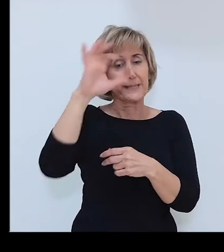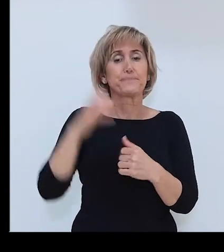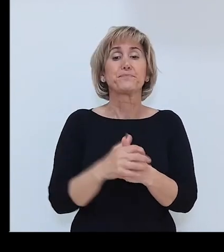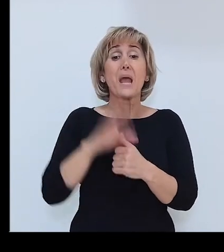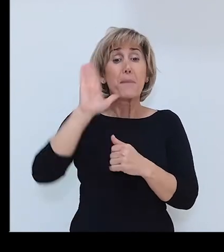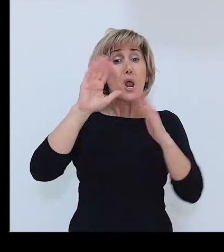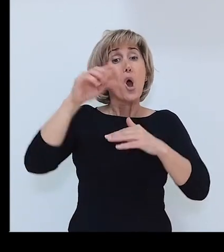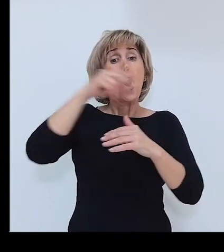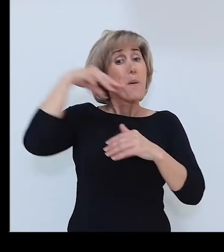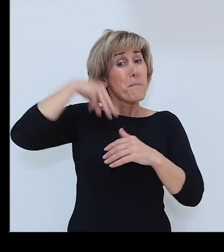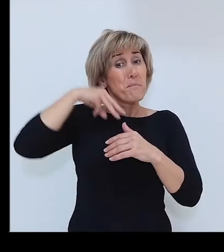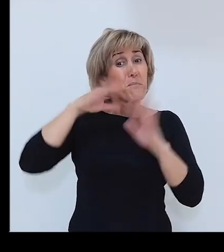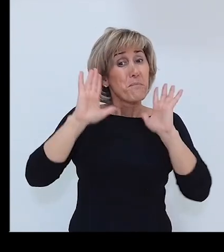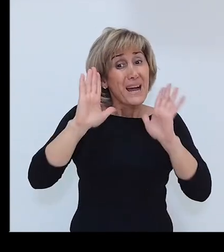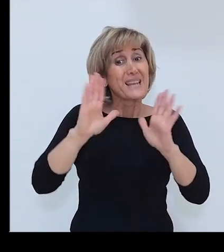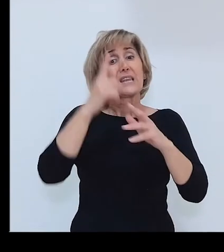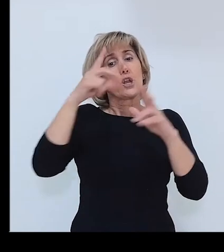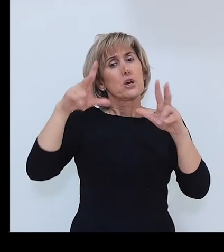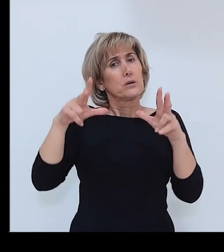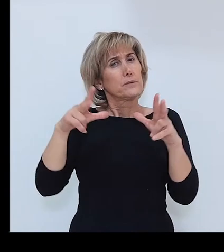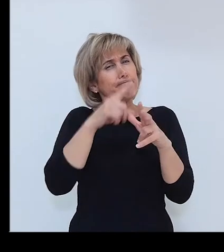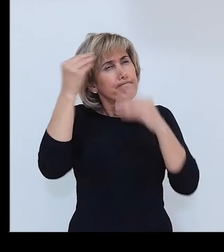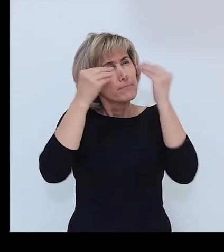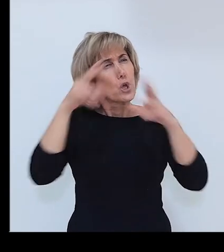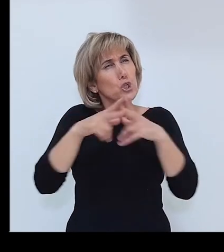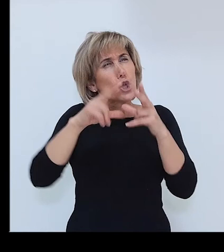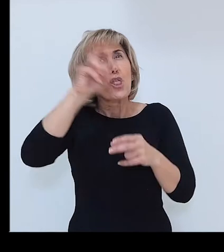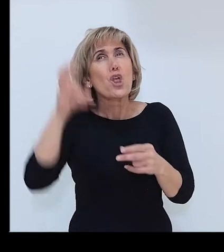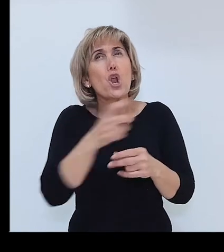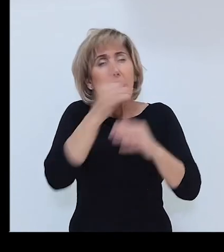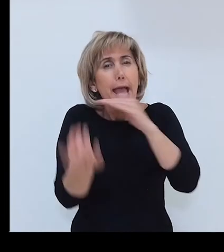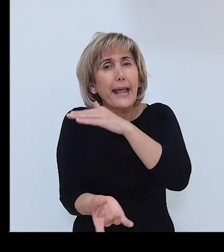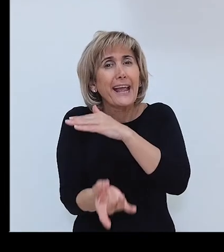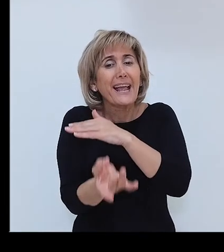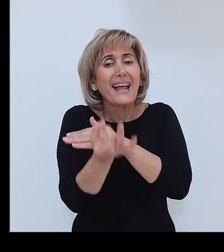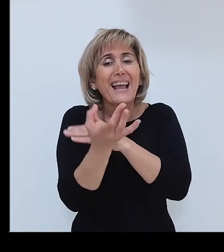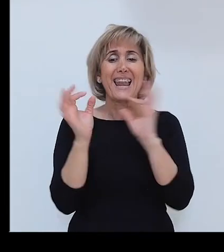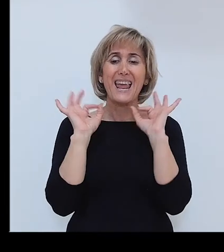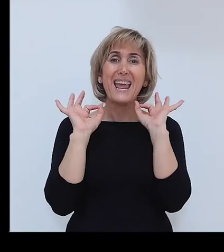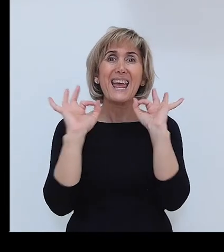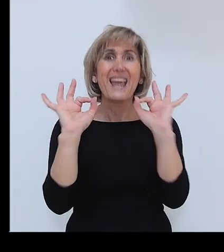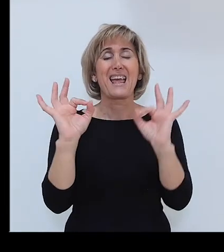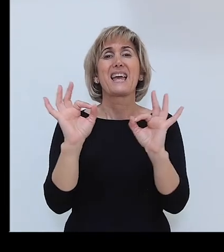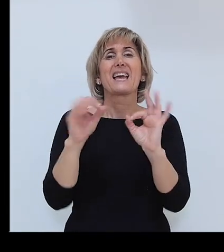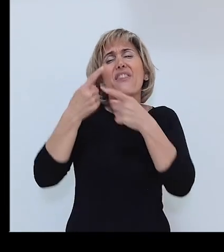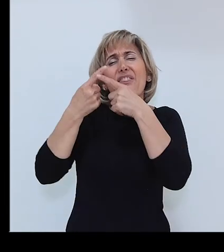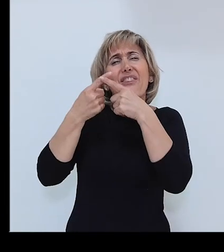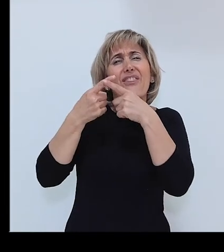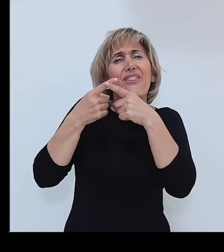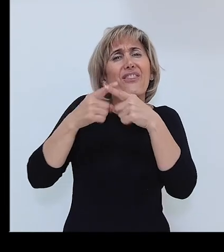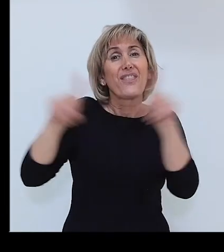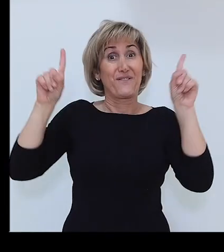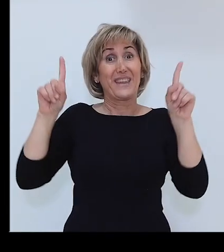Martineau por sí misma tiene una sociología, crea una sociología que es distinta